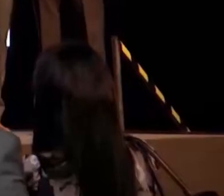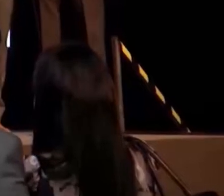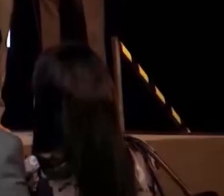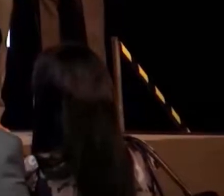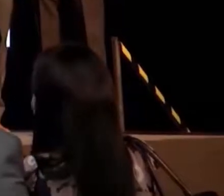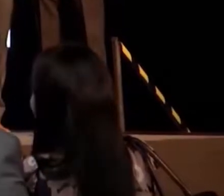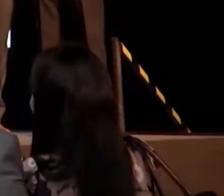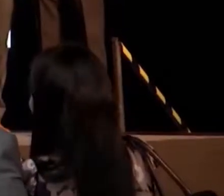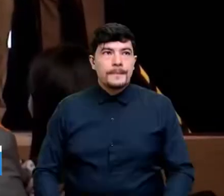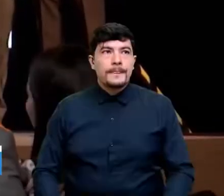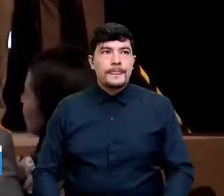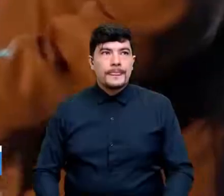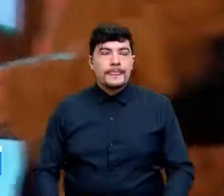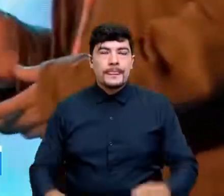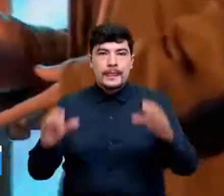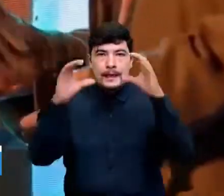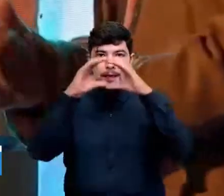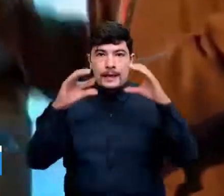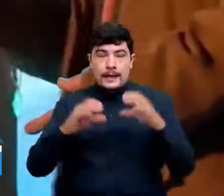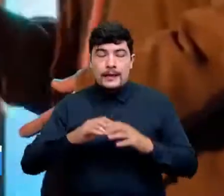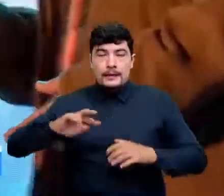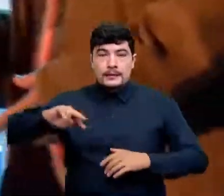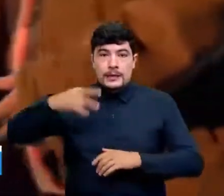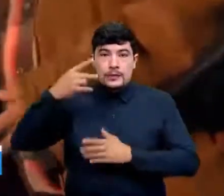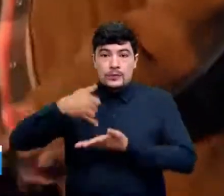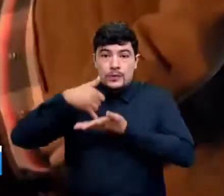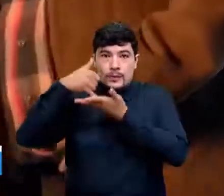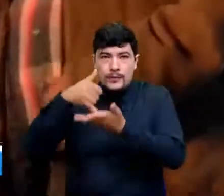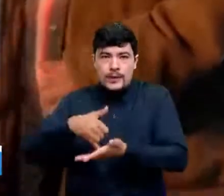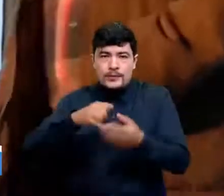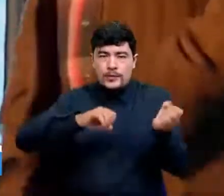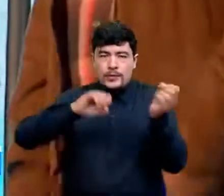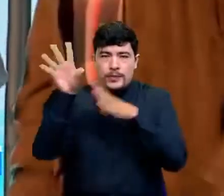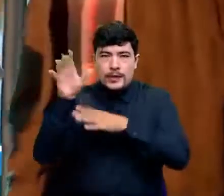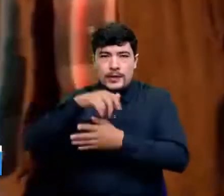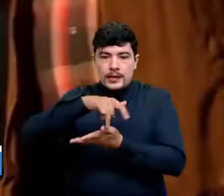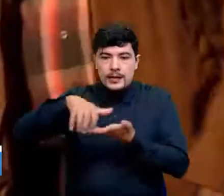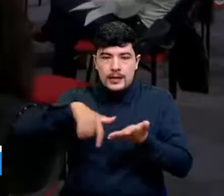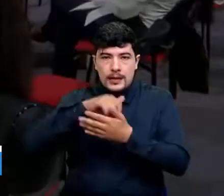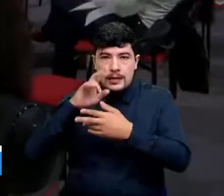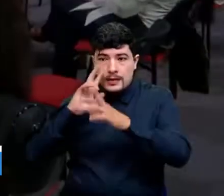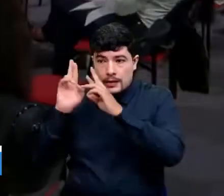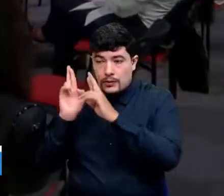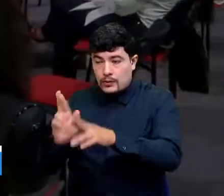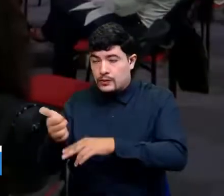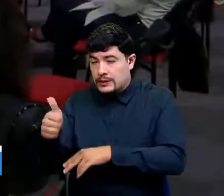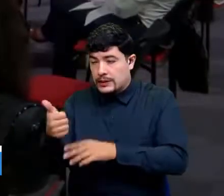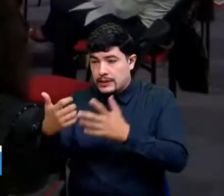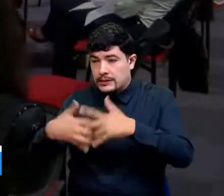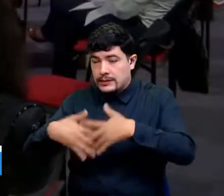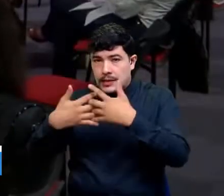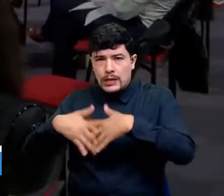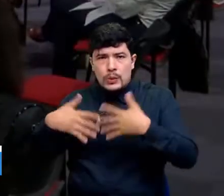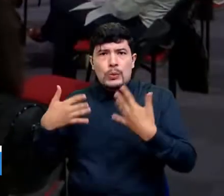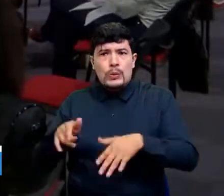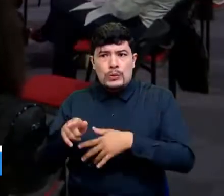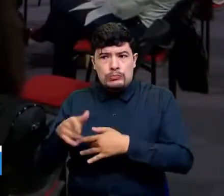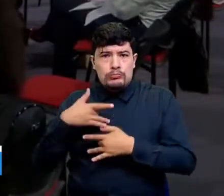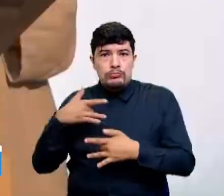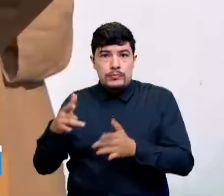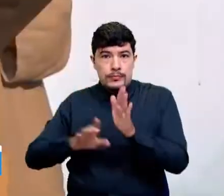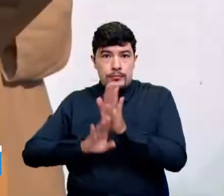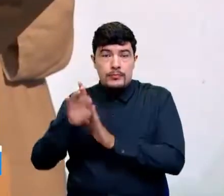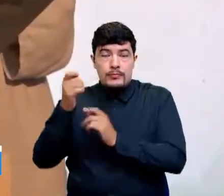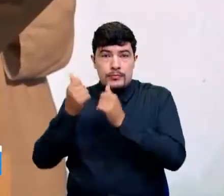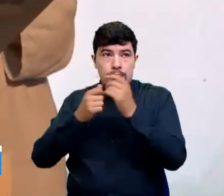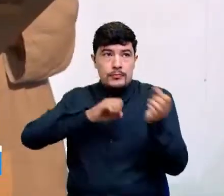de Comercio de Bucaramanga realizó la segunda versión del Premio Exportador en Santander, en donde fueron galardonadas 10 empresas por contribuir al crecimiento